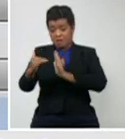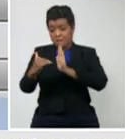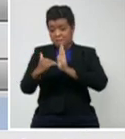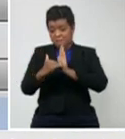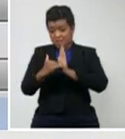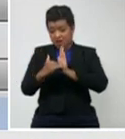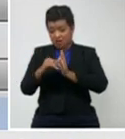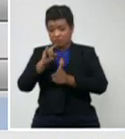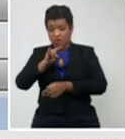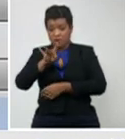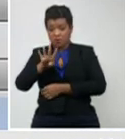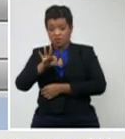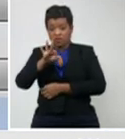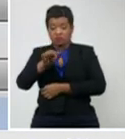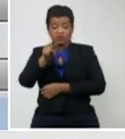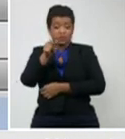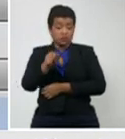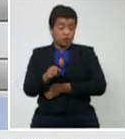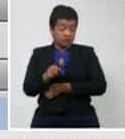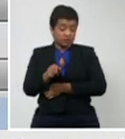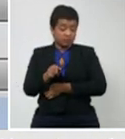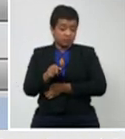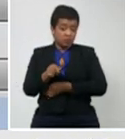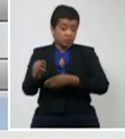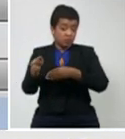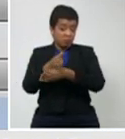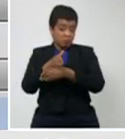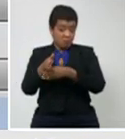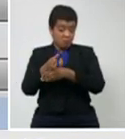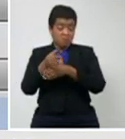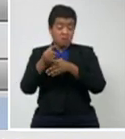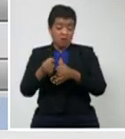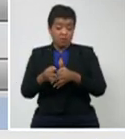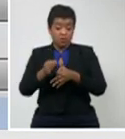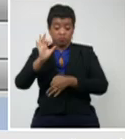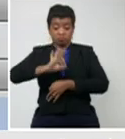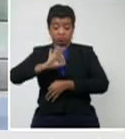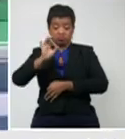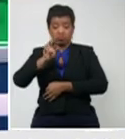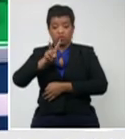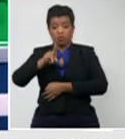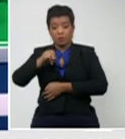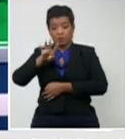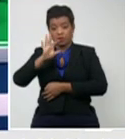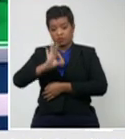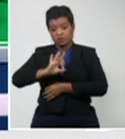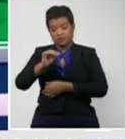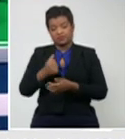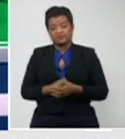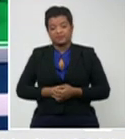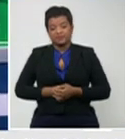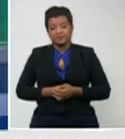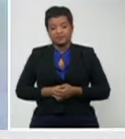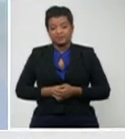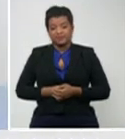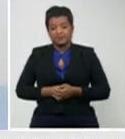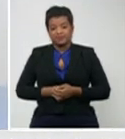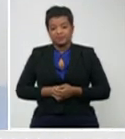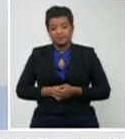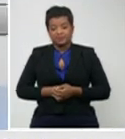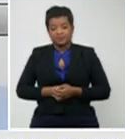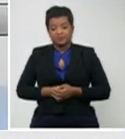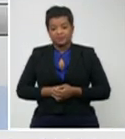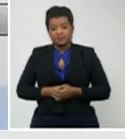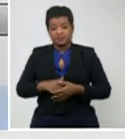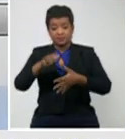2.169.948, con una letalidad del 2,4%. Las Américas, que aporta